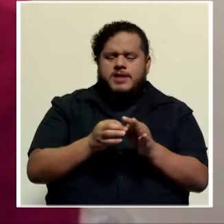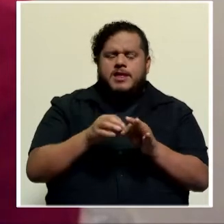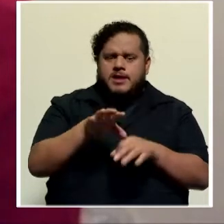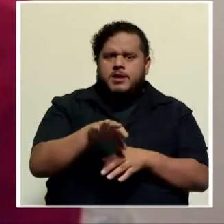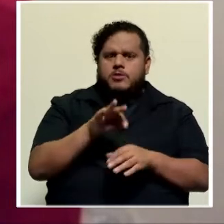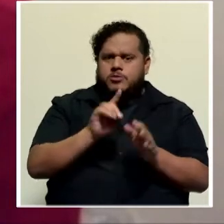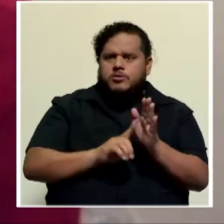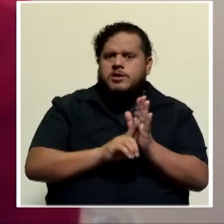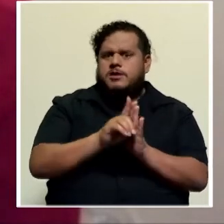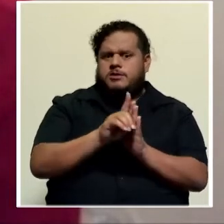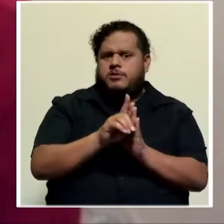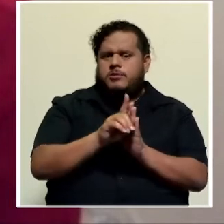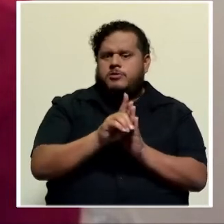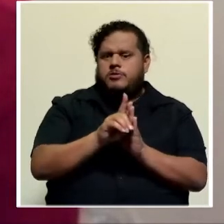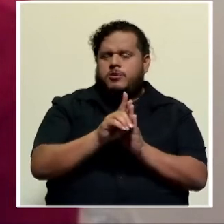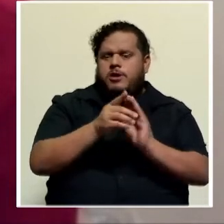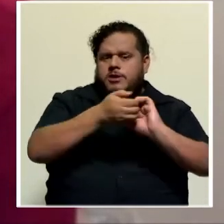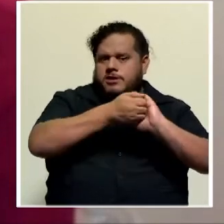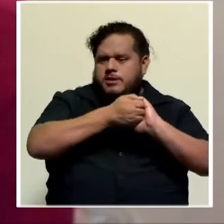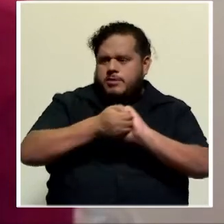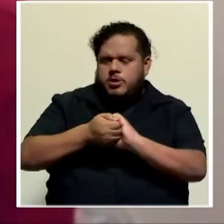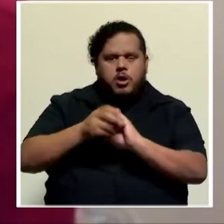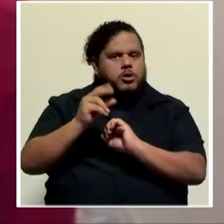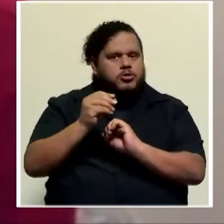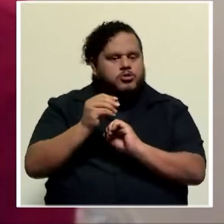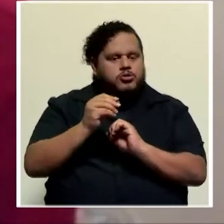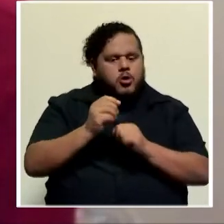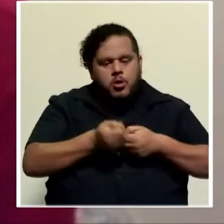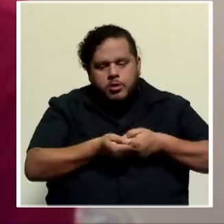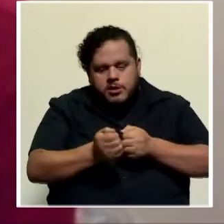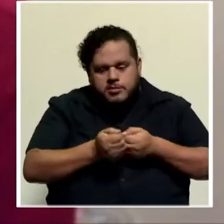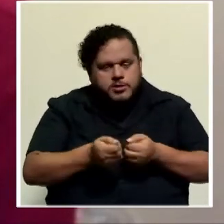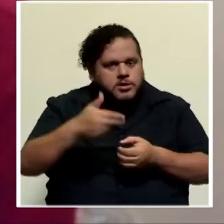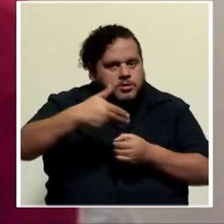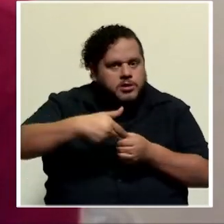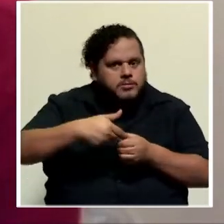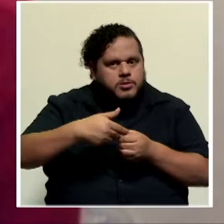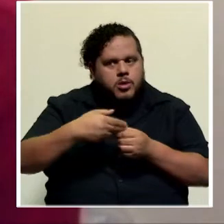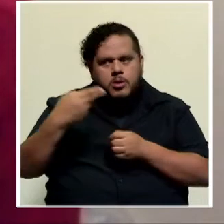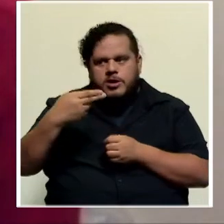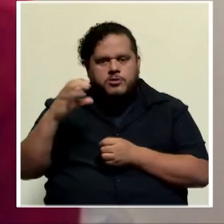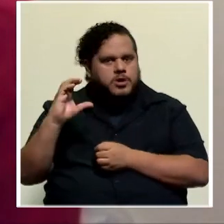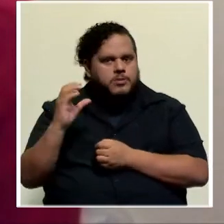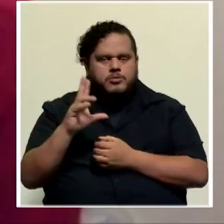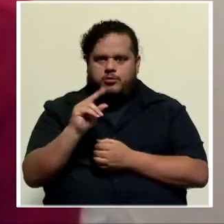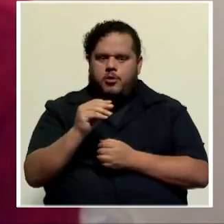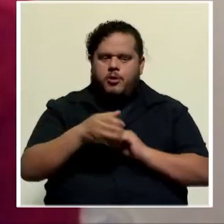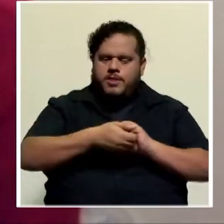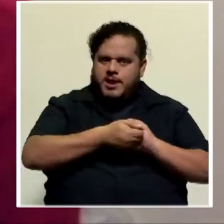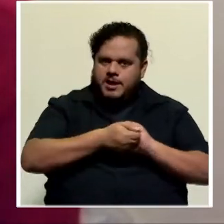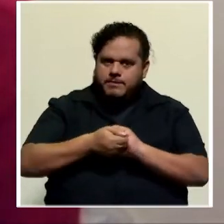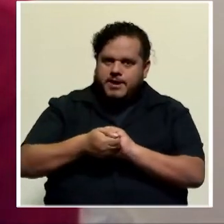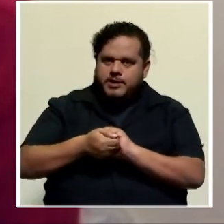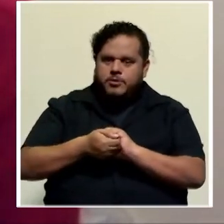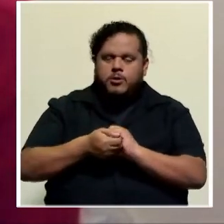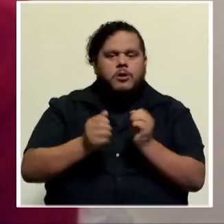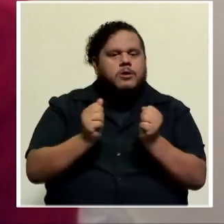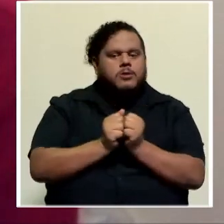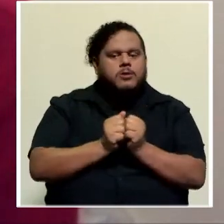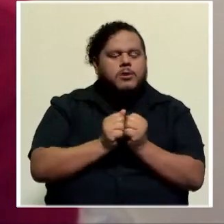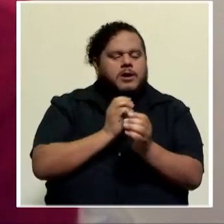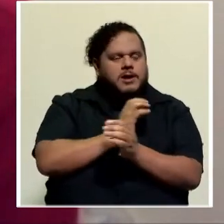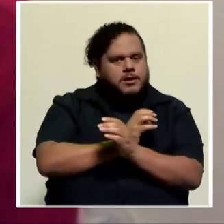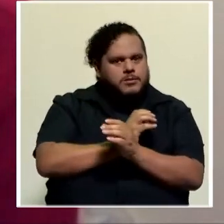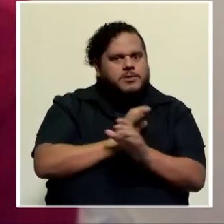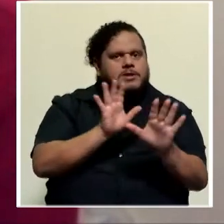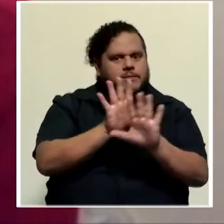que va de la mano con no la explotación del petróleo o hidrocarburos, sino de la mano con la